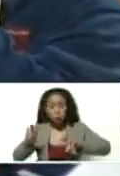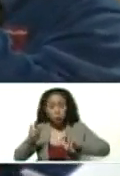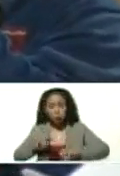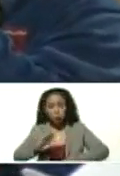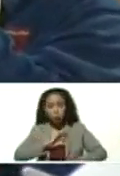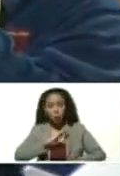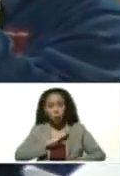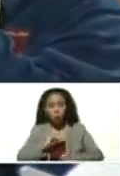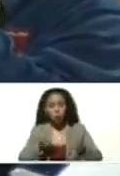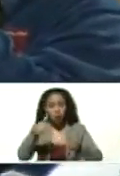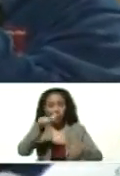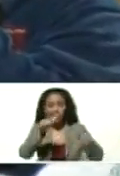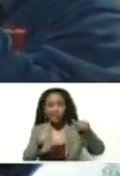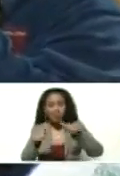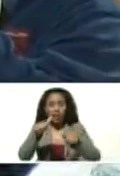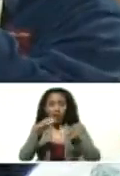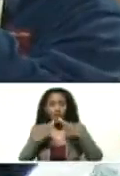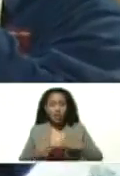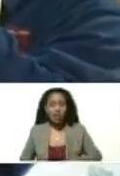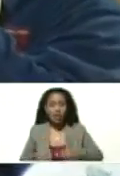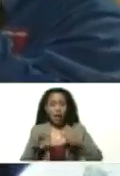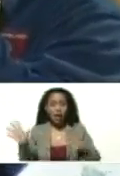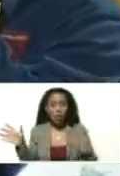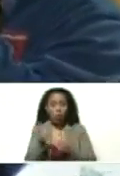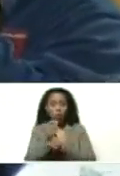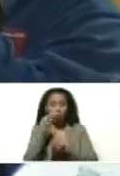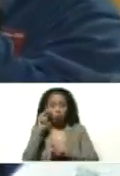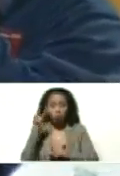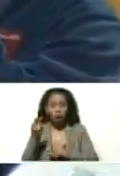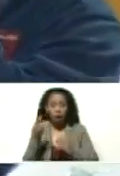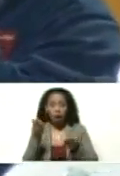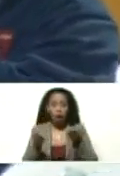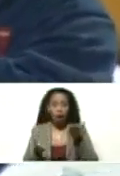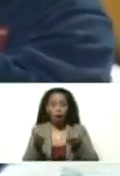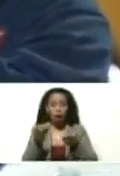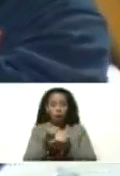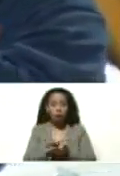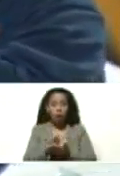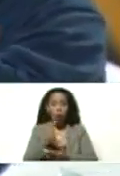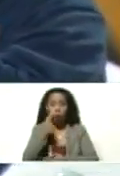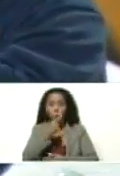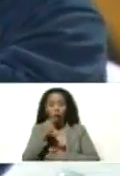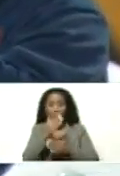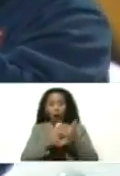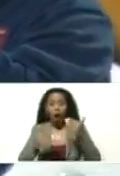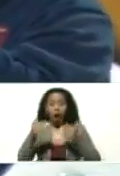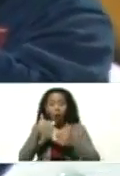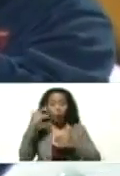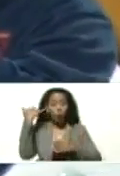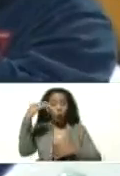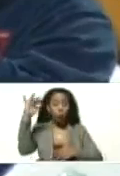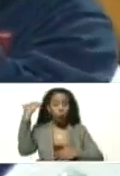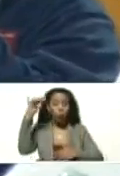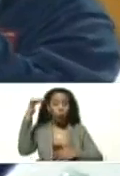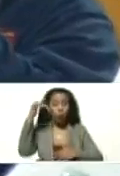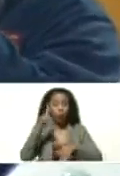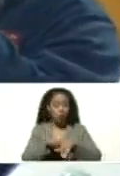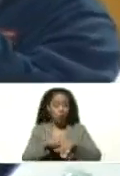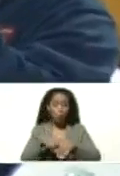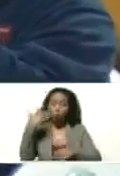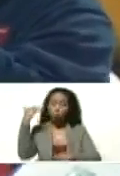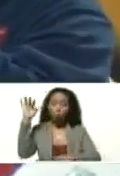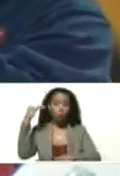propiedades químicas, en las propiedades físicas, y se logró establecer una boquilla de alta duración, presidente. Están así que está